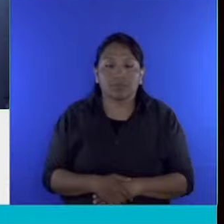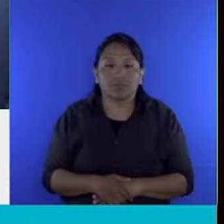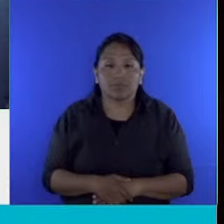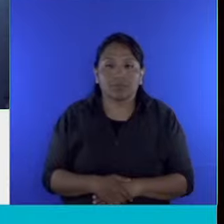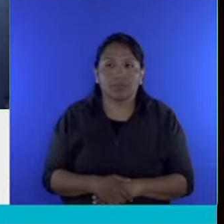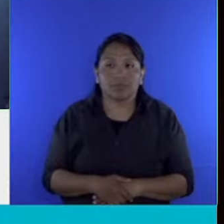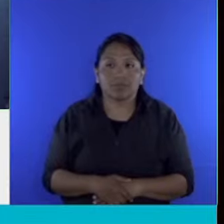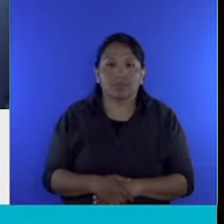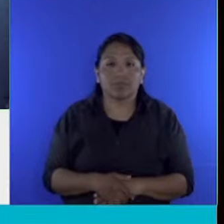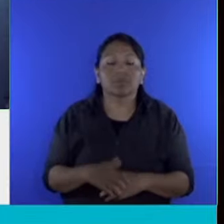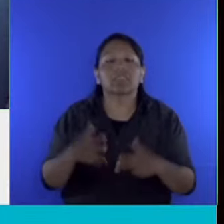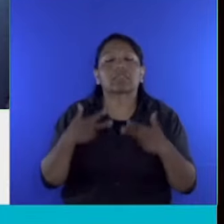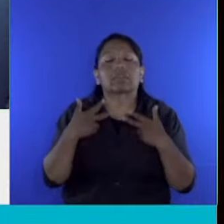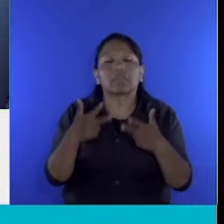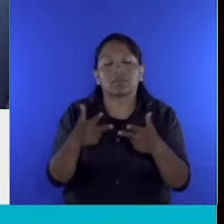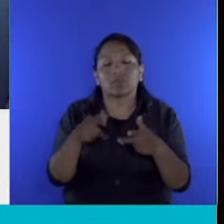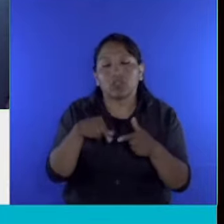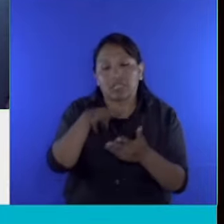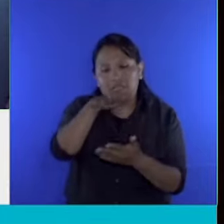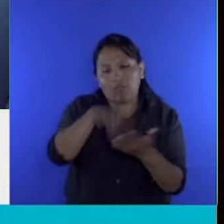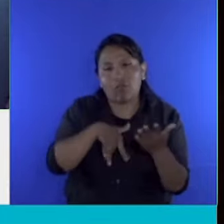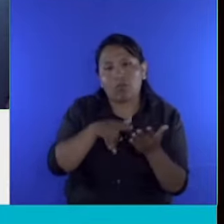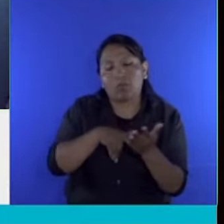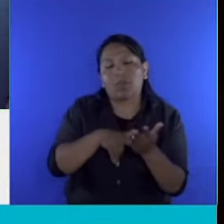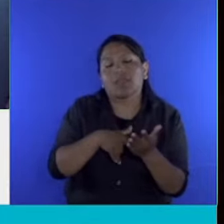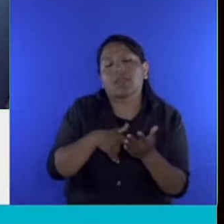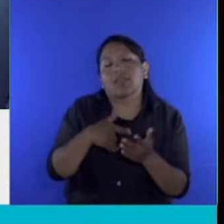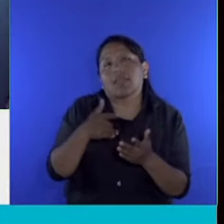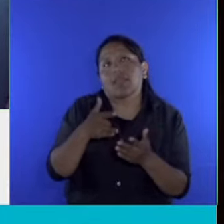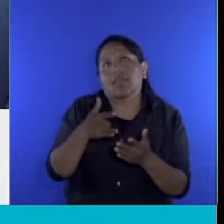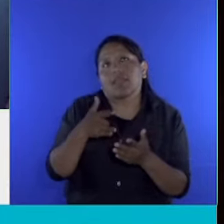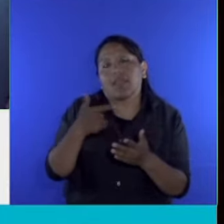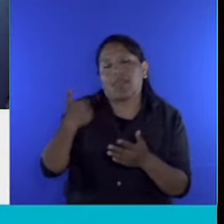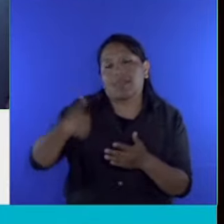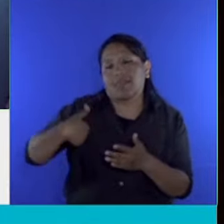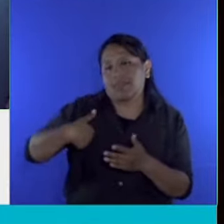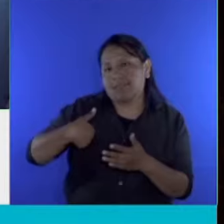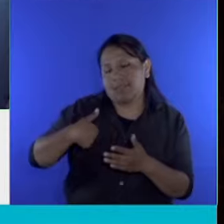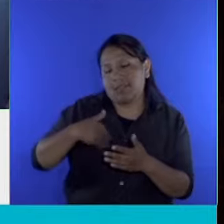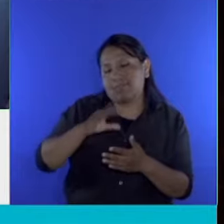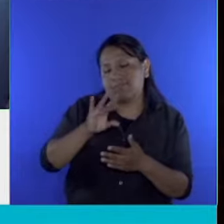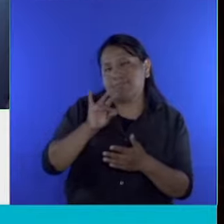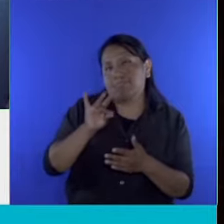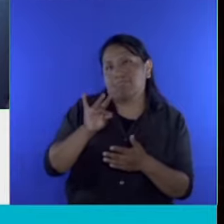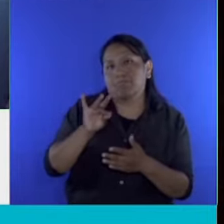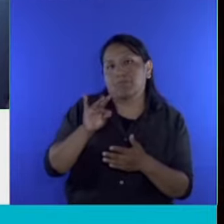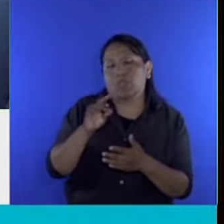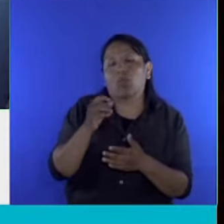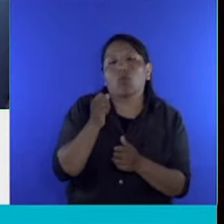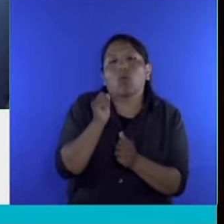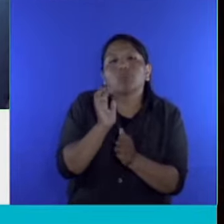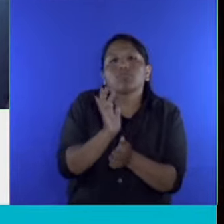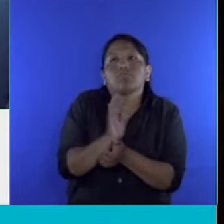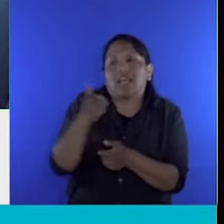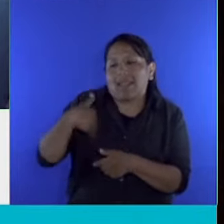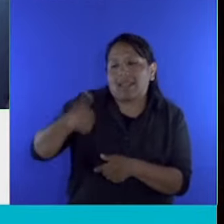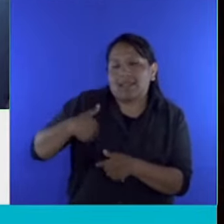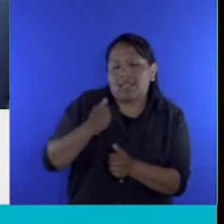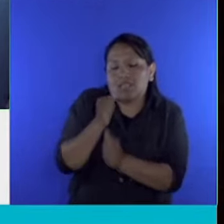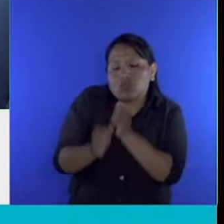que el informe del bit toma a Argentina como una de las economí como unas industrias